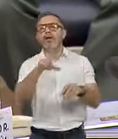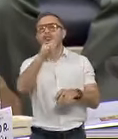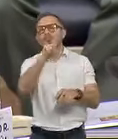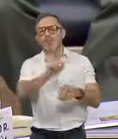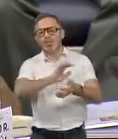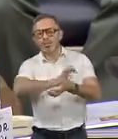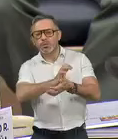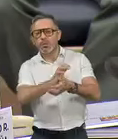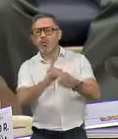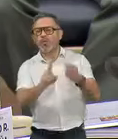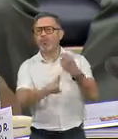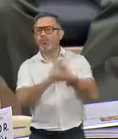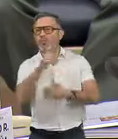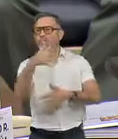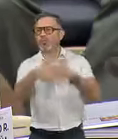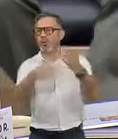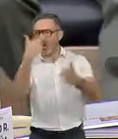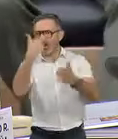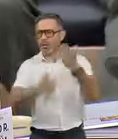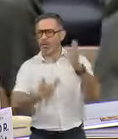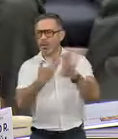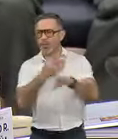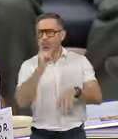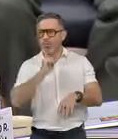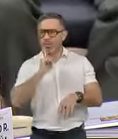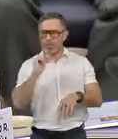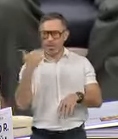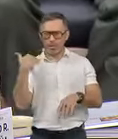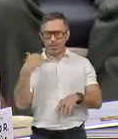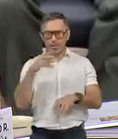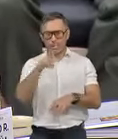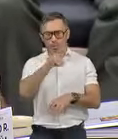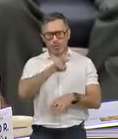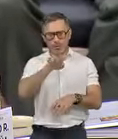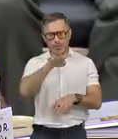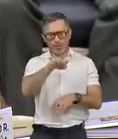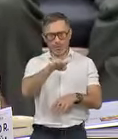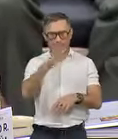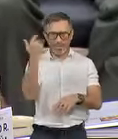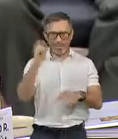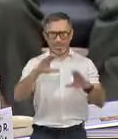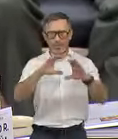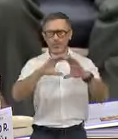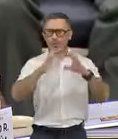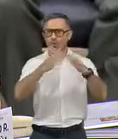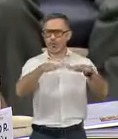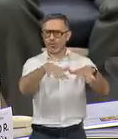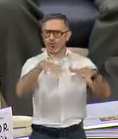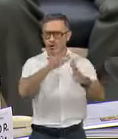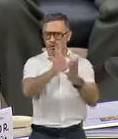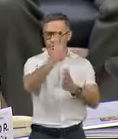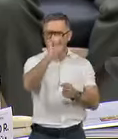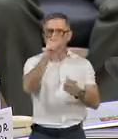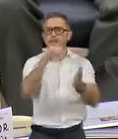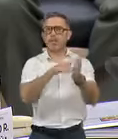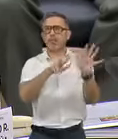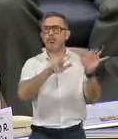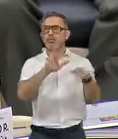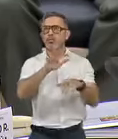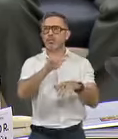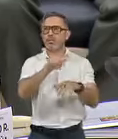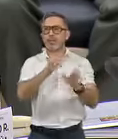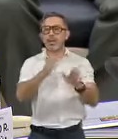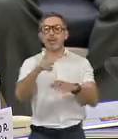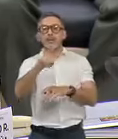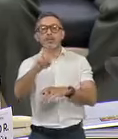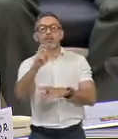el aniversario de la Constitución 107, eran 219 hombres en los constituyentes, en la de 1857,